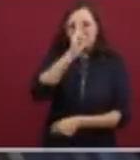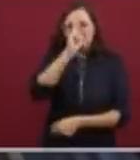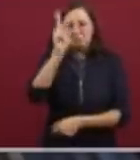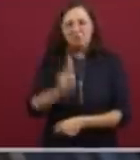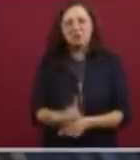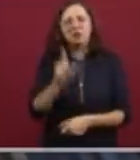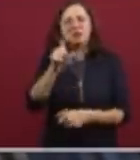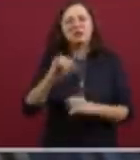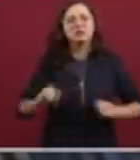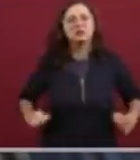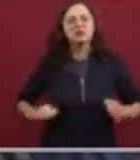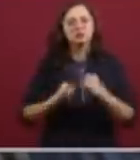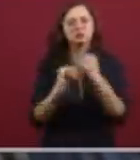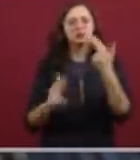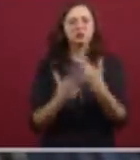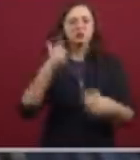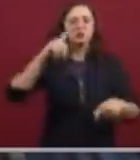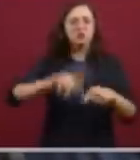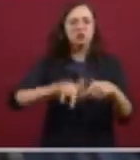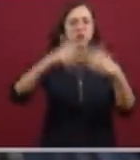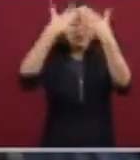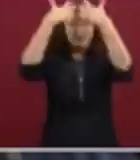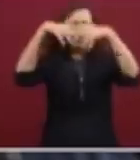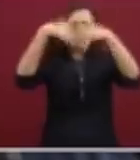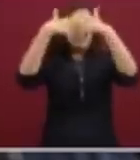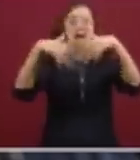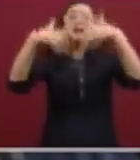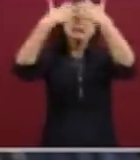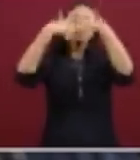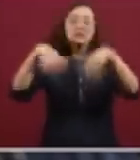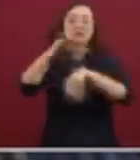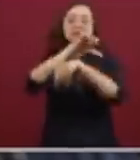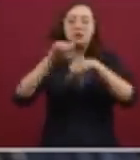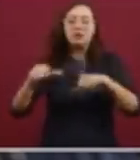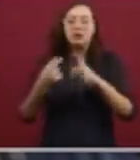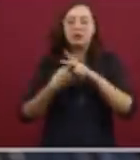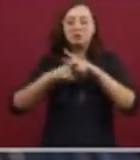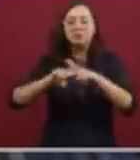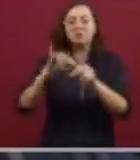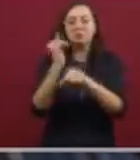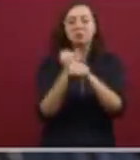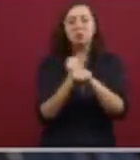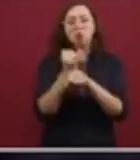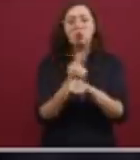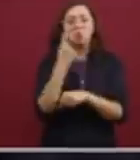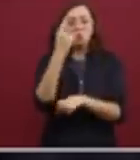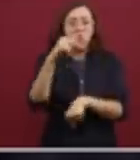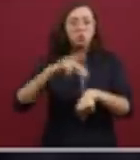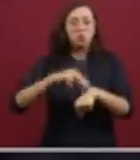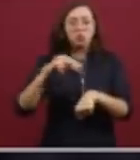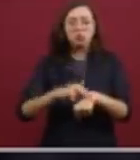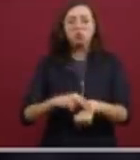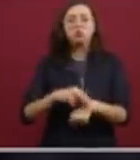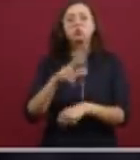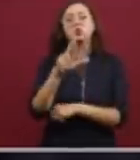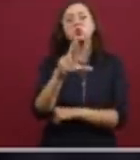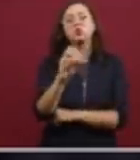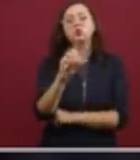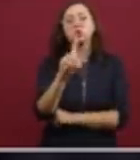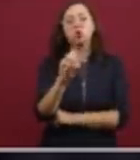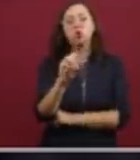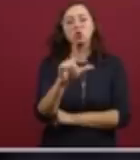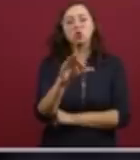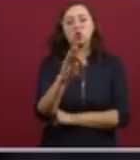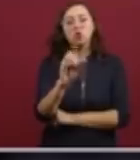de Neurología y Neurocirugía, el cual fue una investigación hecha por un médico, el doctor Rodolfo Ondarza,